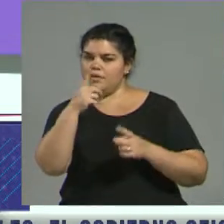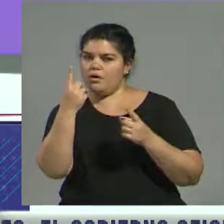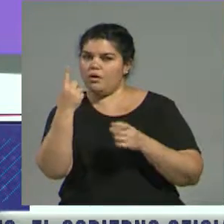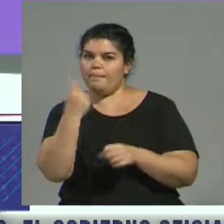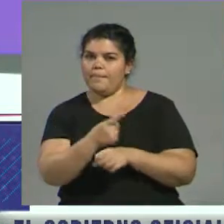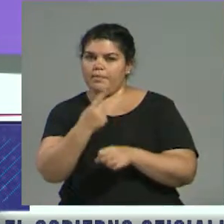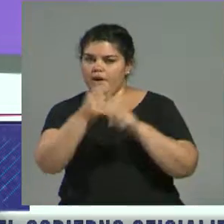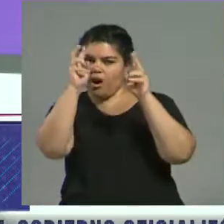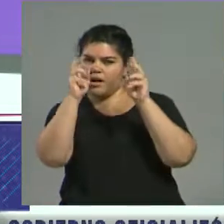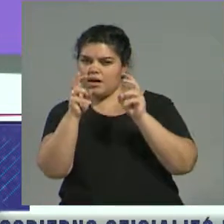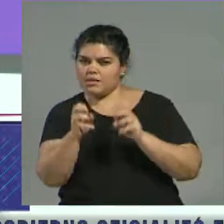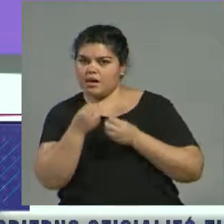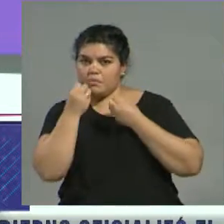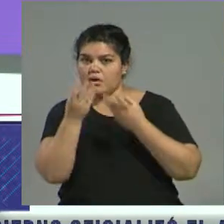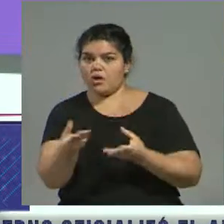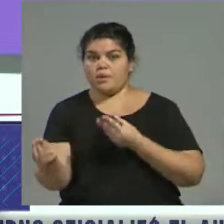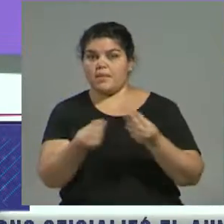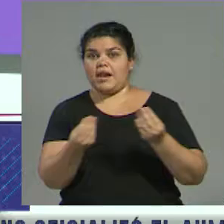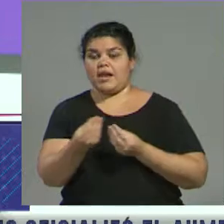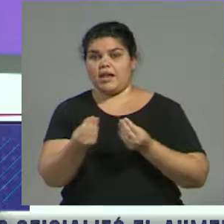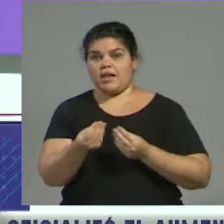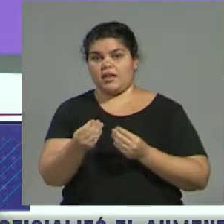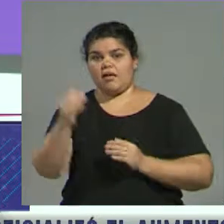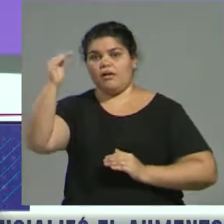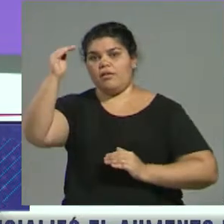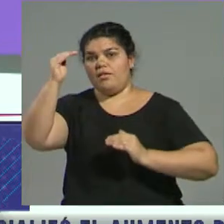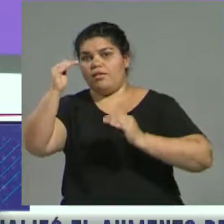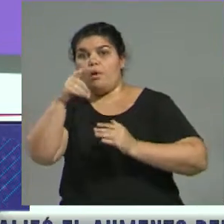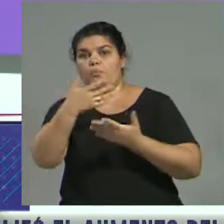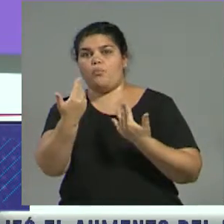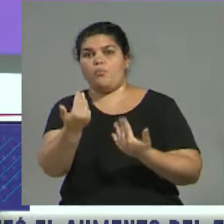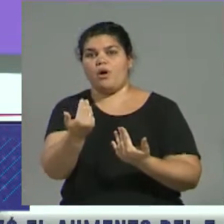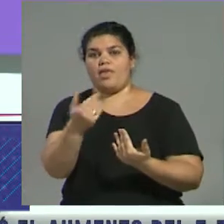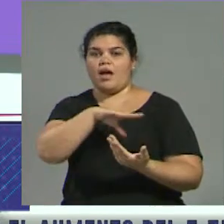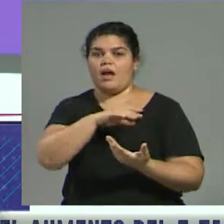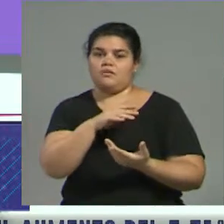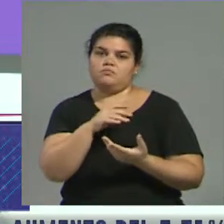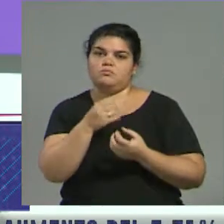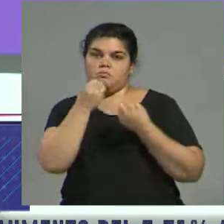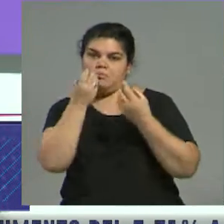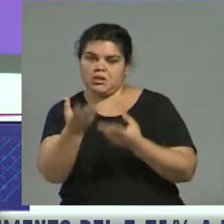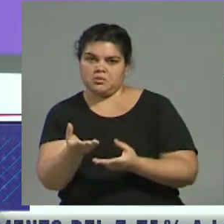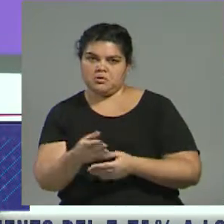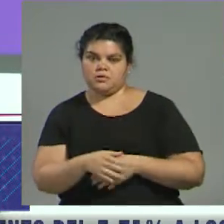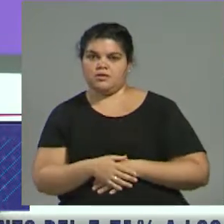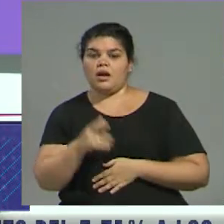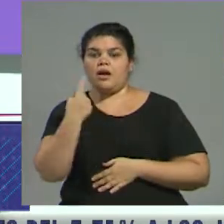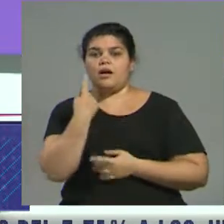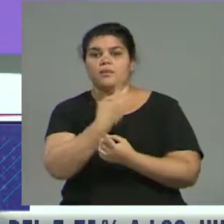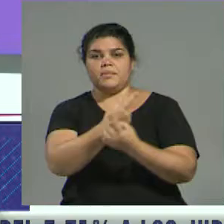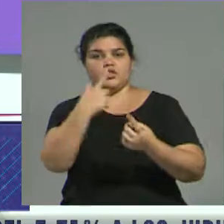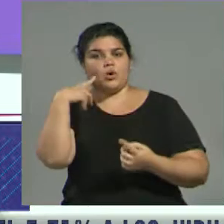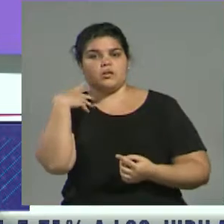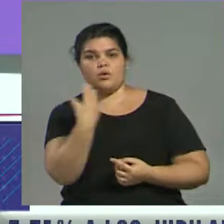de la mejor manera posible para que el impacto sea el menor en el bolsillo de cada uno de los ciudadanos. Un ciudadano no tiene la posibilidad de elegir entre